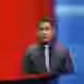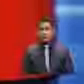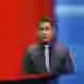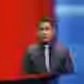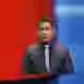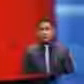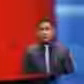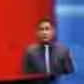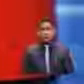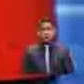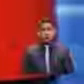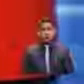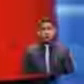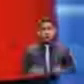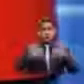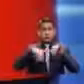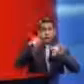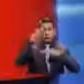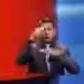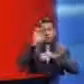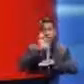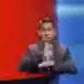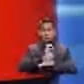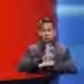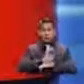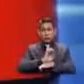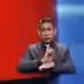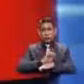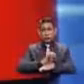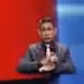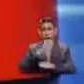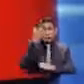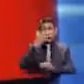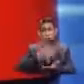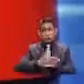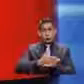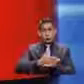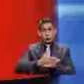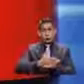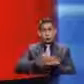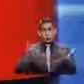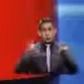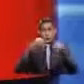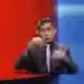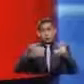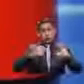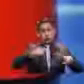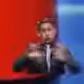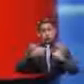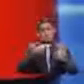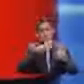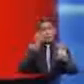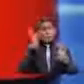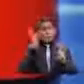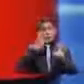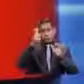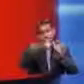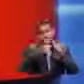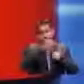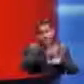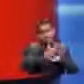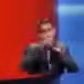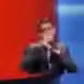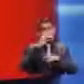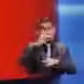volvemos al ámbito nacional y les contamos que se suspendió el proceso de juicio político en contra de la fiscal general del estado la